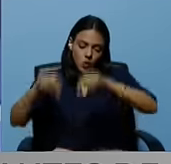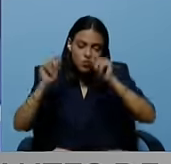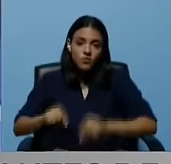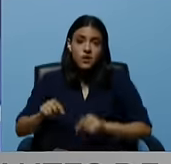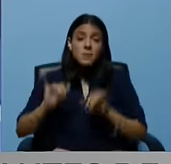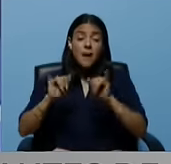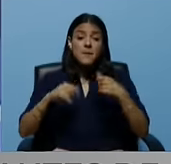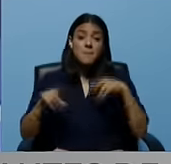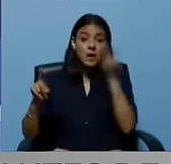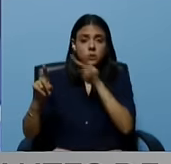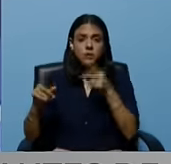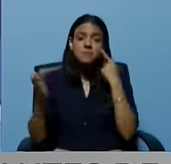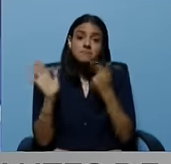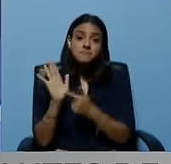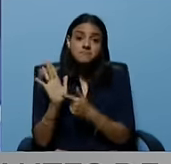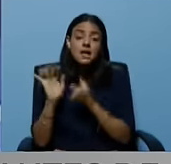leer.